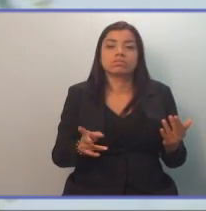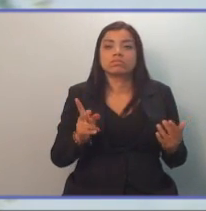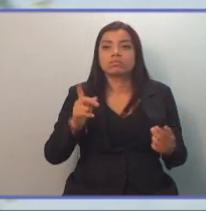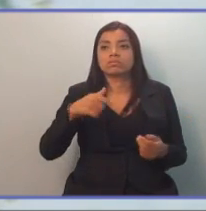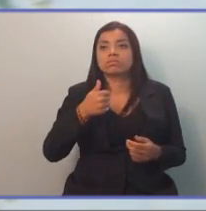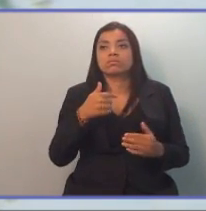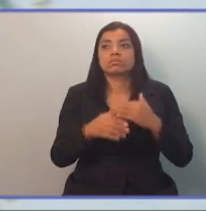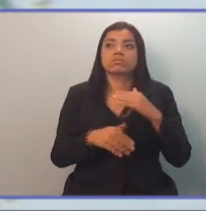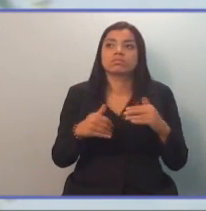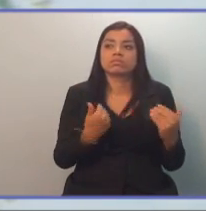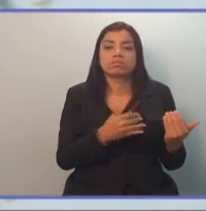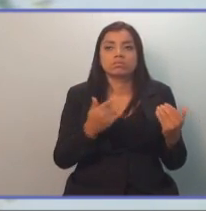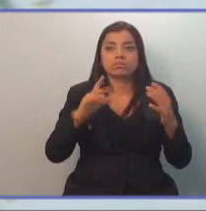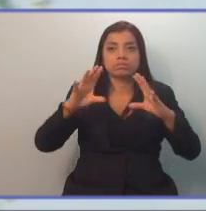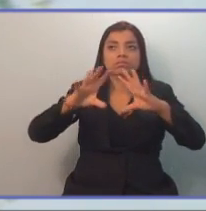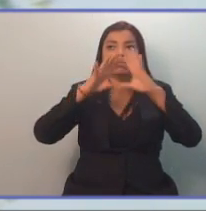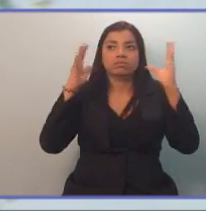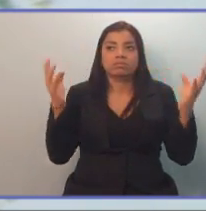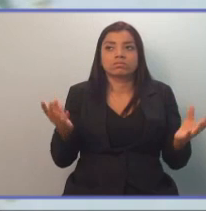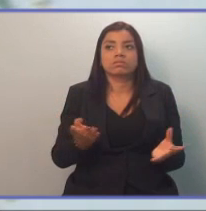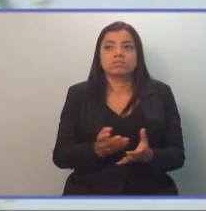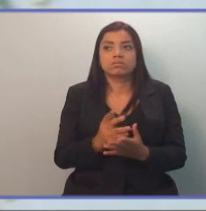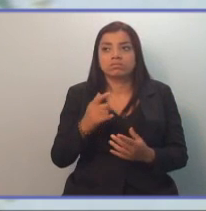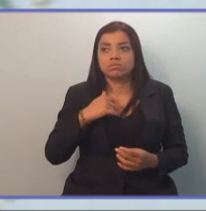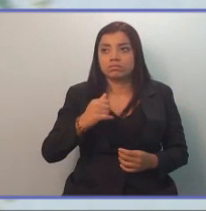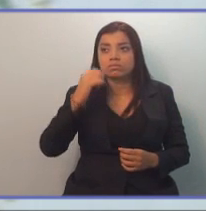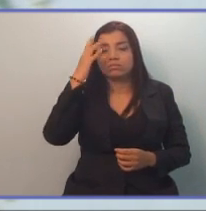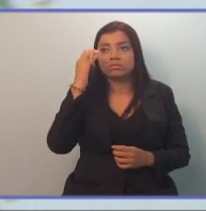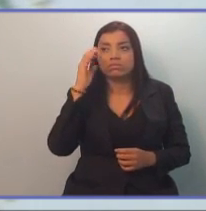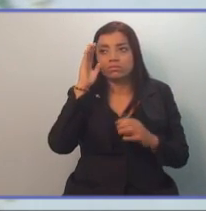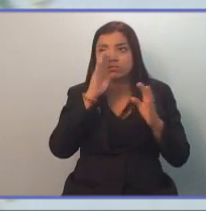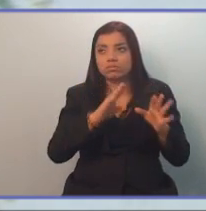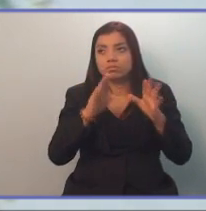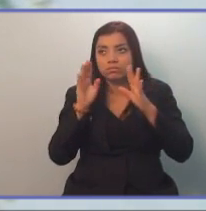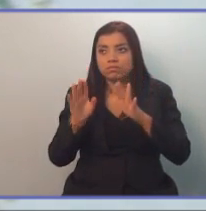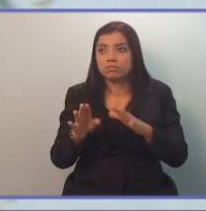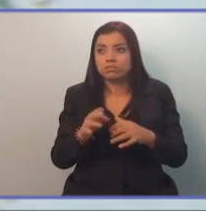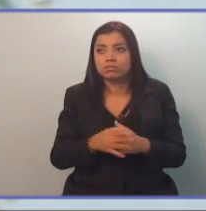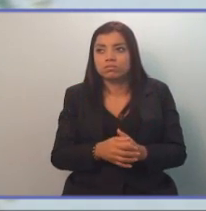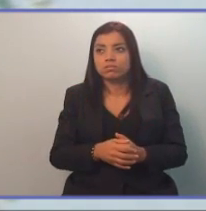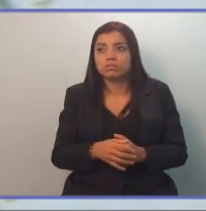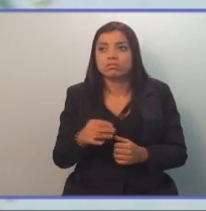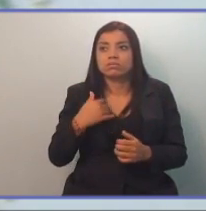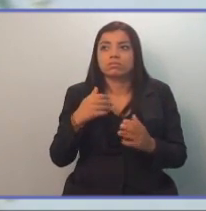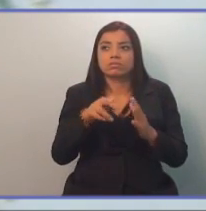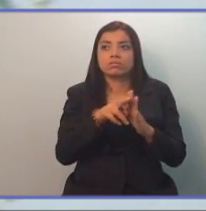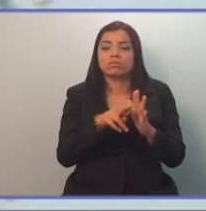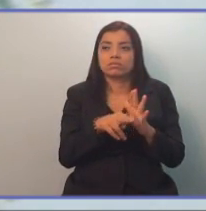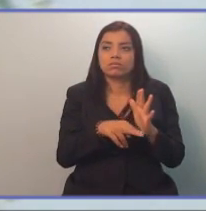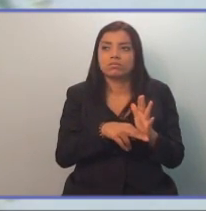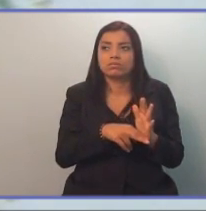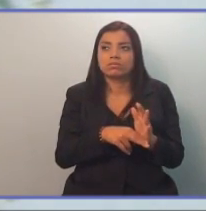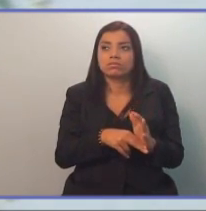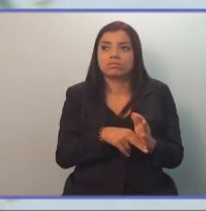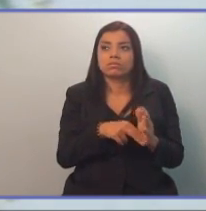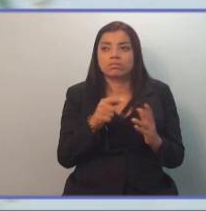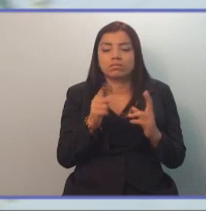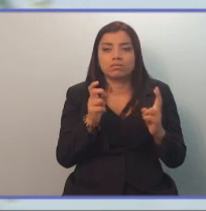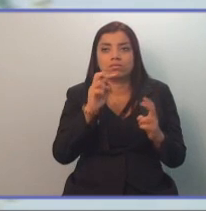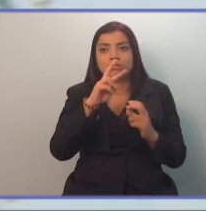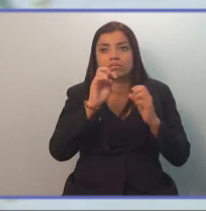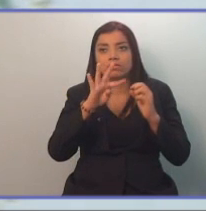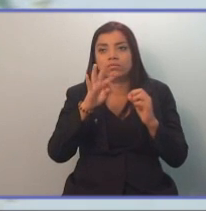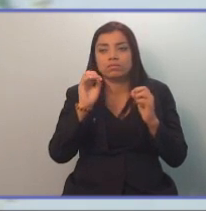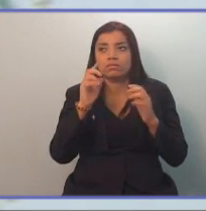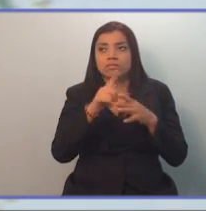otros parámetros internacionales. Creo que debemos ser respetuosos de nuestra normativa interna, y en base al 240